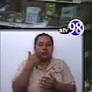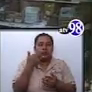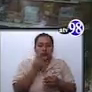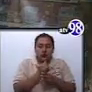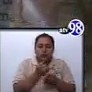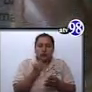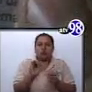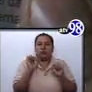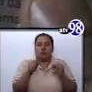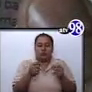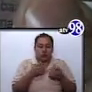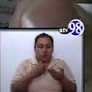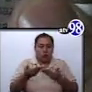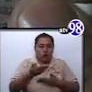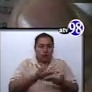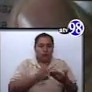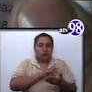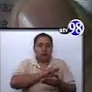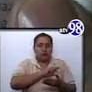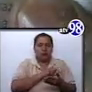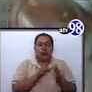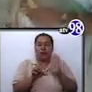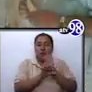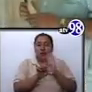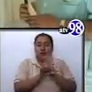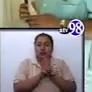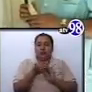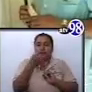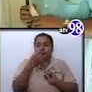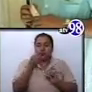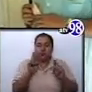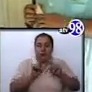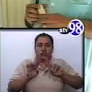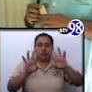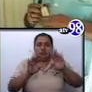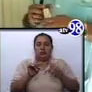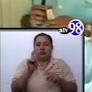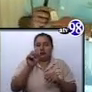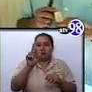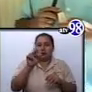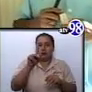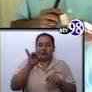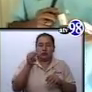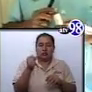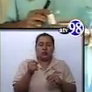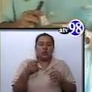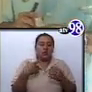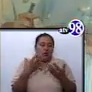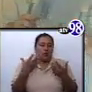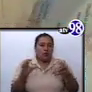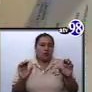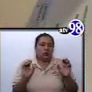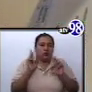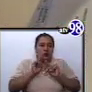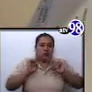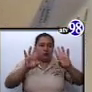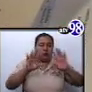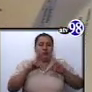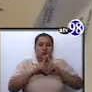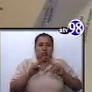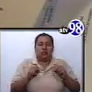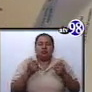productos confiables. La Ley de Medicina Natural, Terapias Complementarias y Productos Naturales en Nicaragua fue